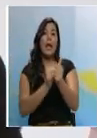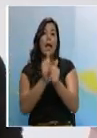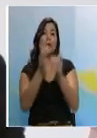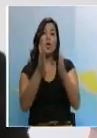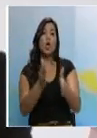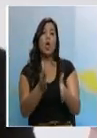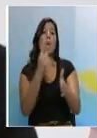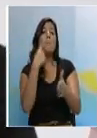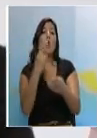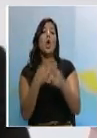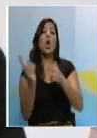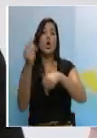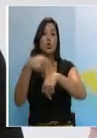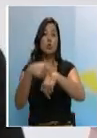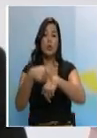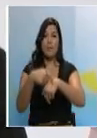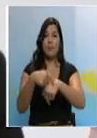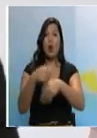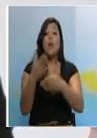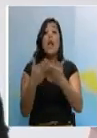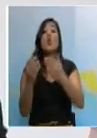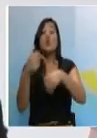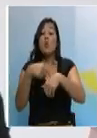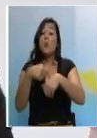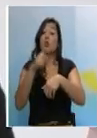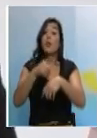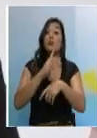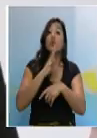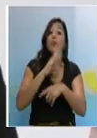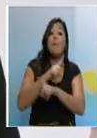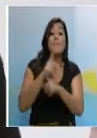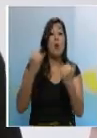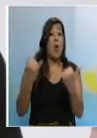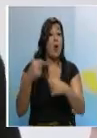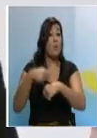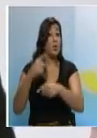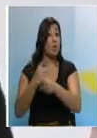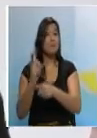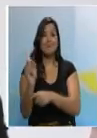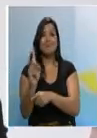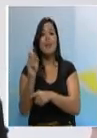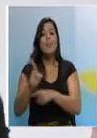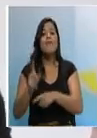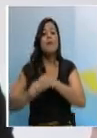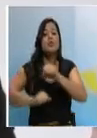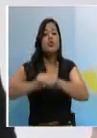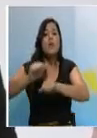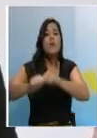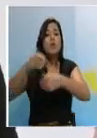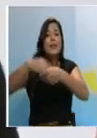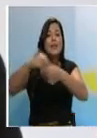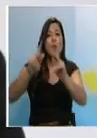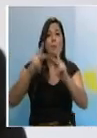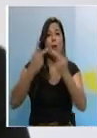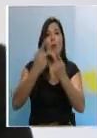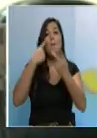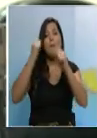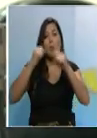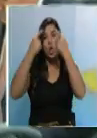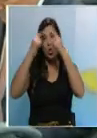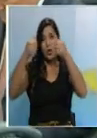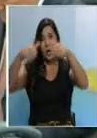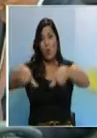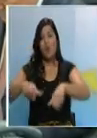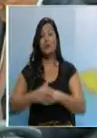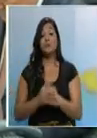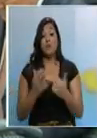extemporáneas. Hay momentos en los cuales se tendrá que hablar, pero no es el momento ahora. Hay que hacer esfuerzos inclusive dentro de la misma fracción para ponernos de acuerdo.